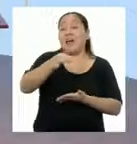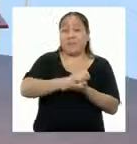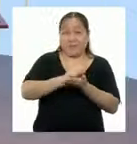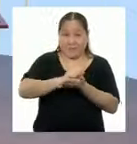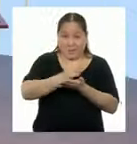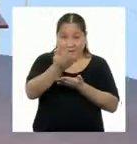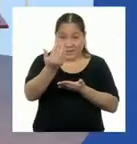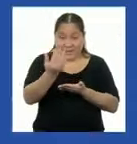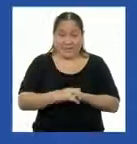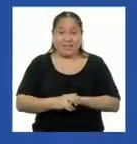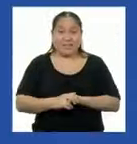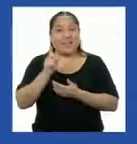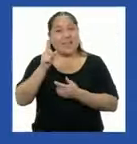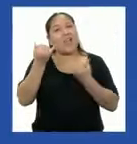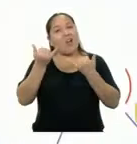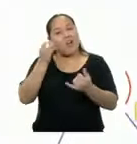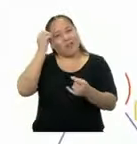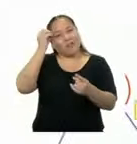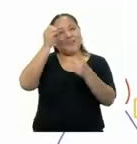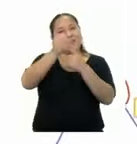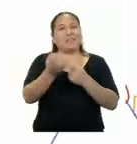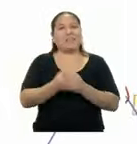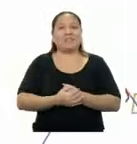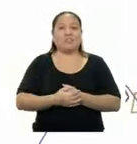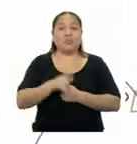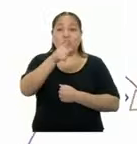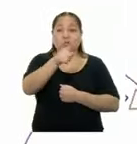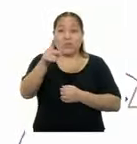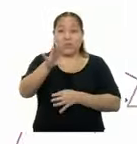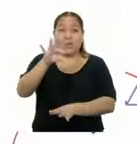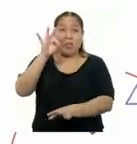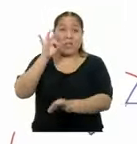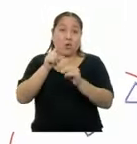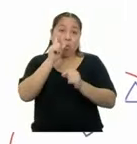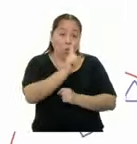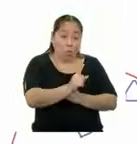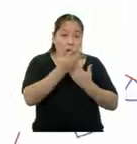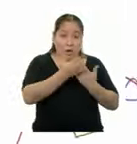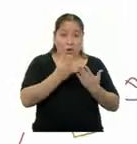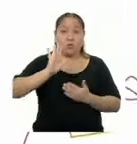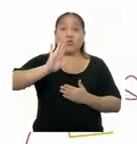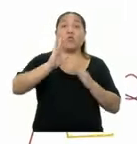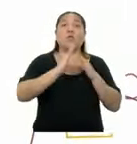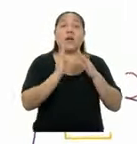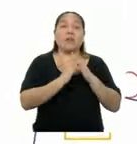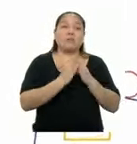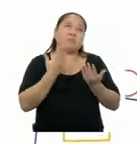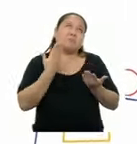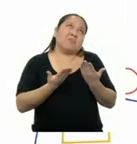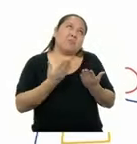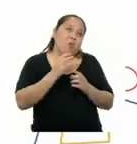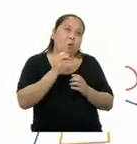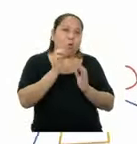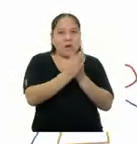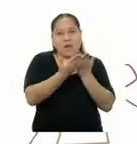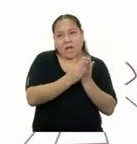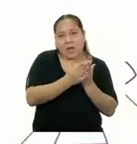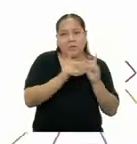favor, que aquí les va el reto de hoy. Elijan un objeto de su casa. Puede ser un libro,